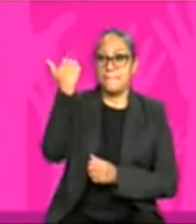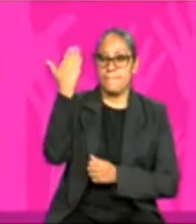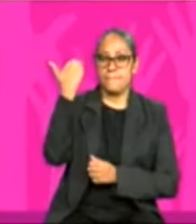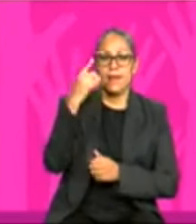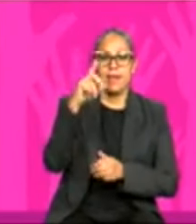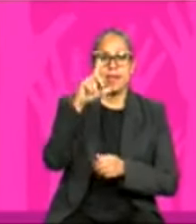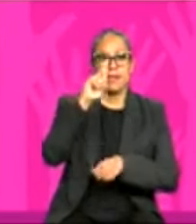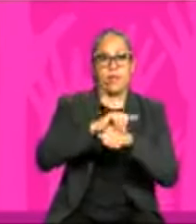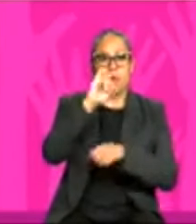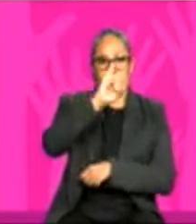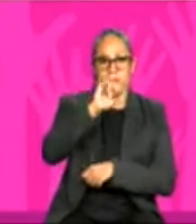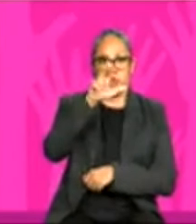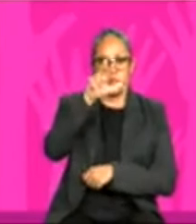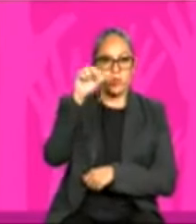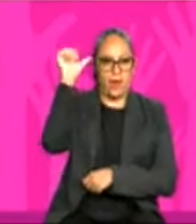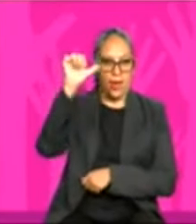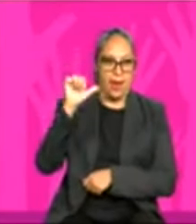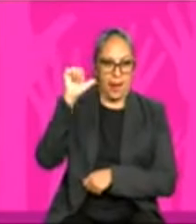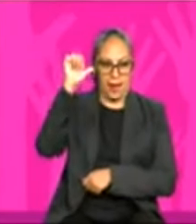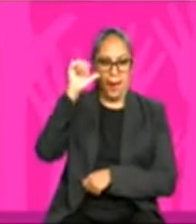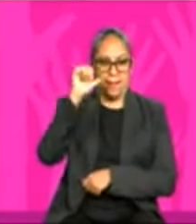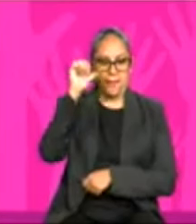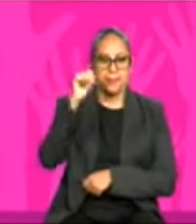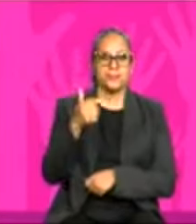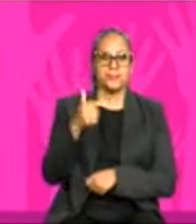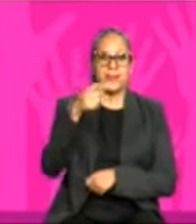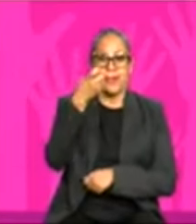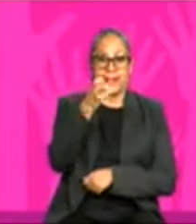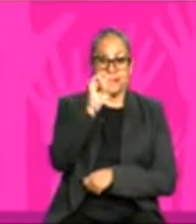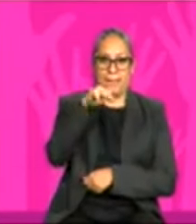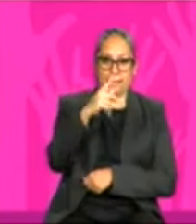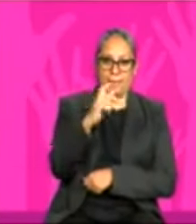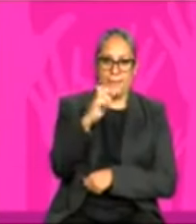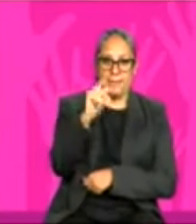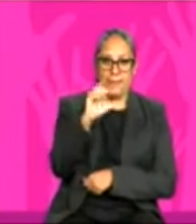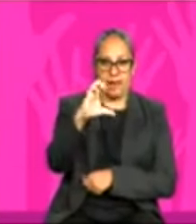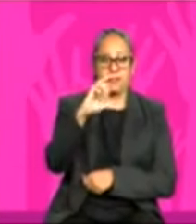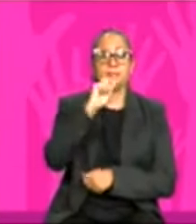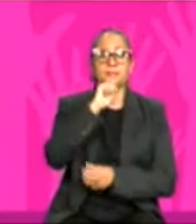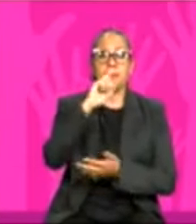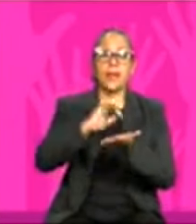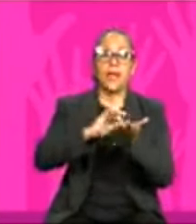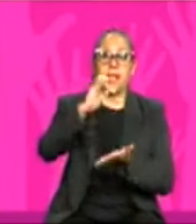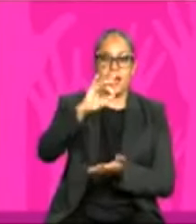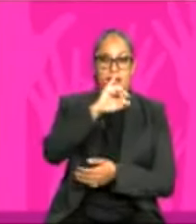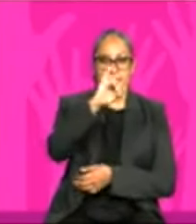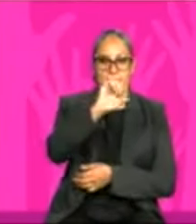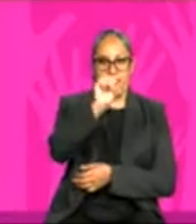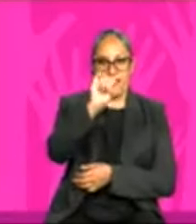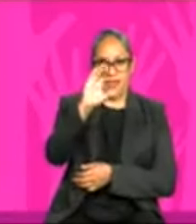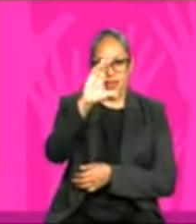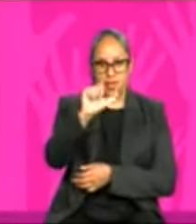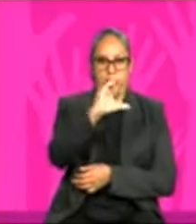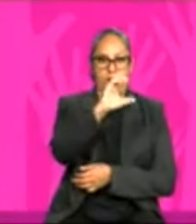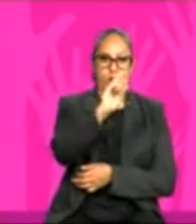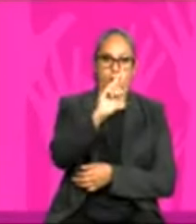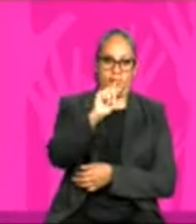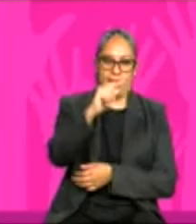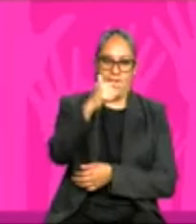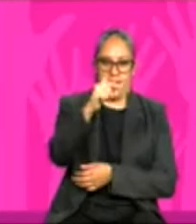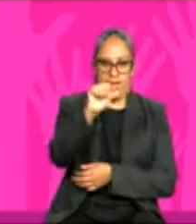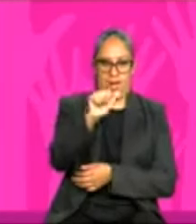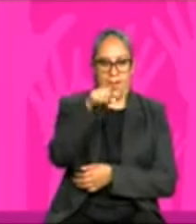jueves 18 de abril por parte del Consejo Estatal del INPEPAC. Agradecemos la presencia de Jessica Ortega de la Cruz, candidata